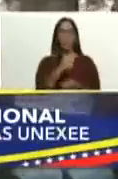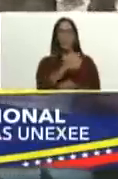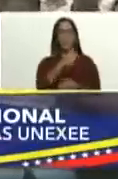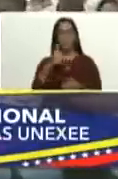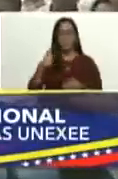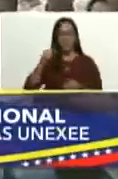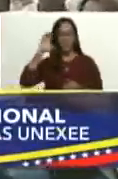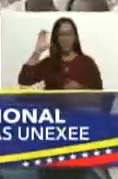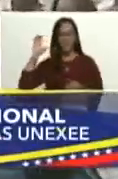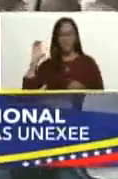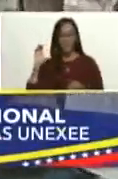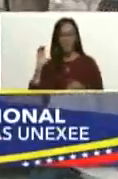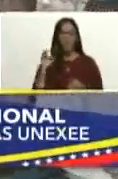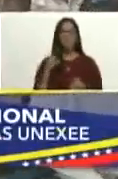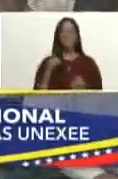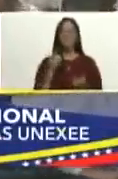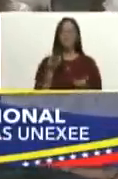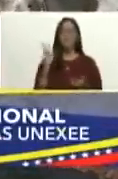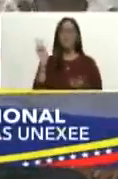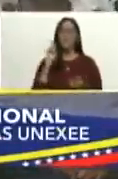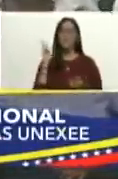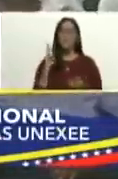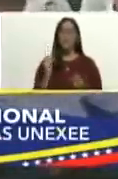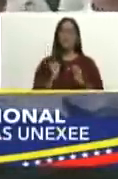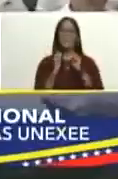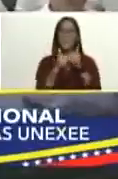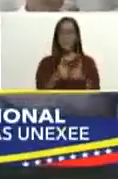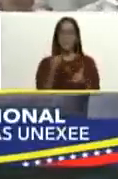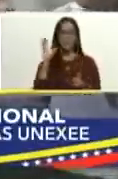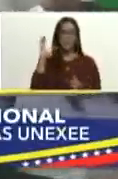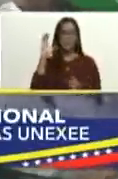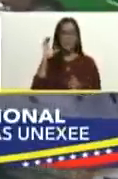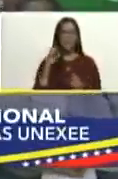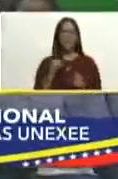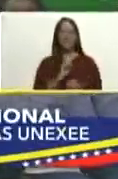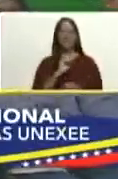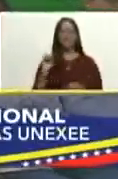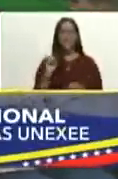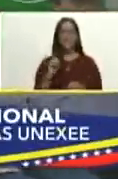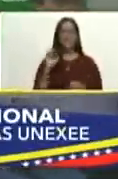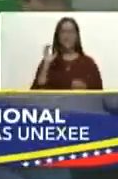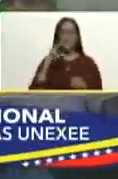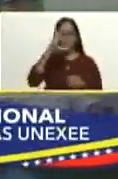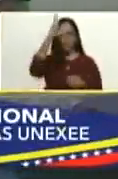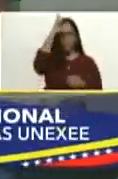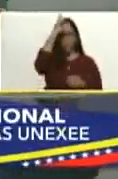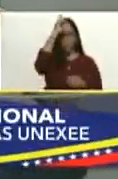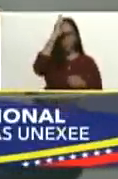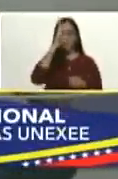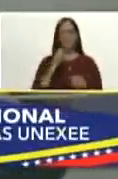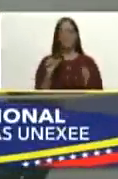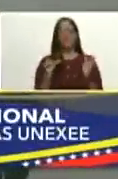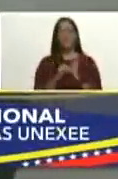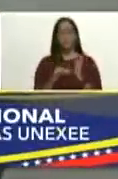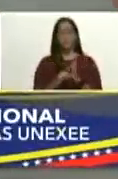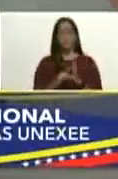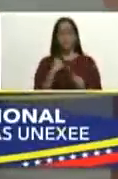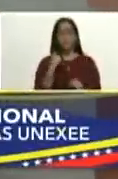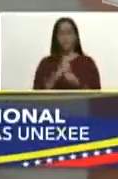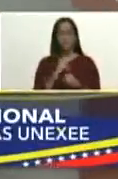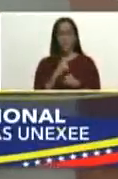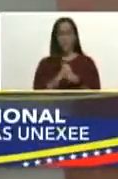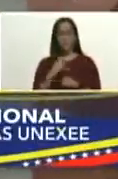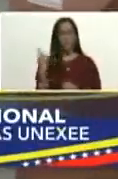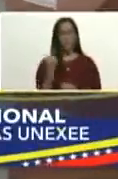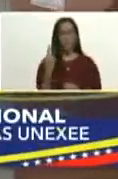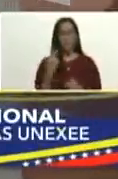país, comenzando por el núcleo que estará en el occidente del país, en el estado de Falcón, donde trabajaremos solamente